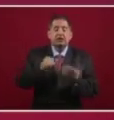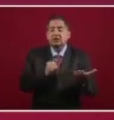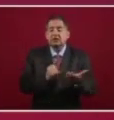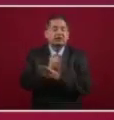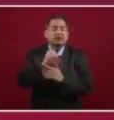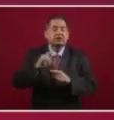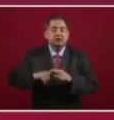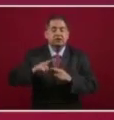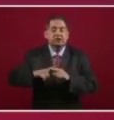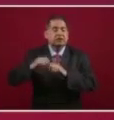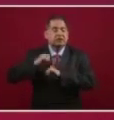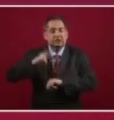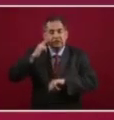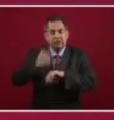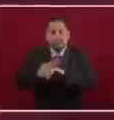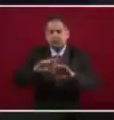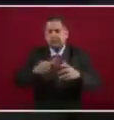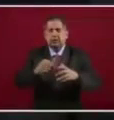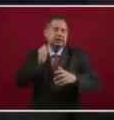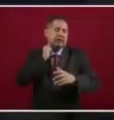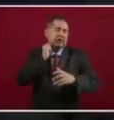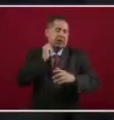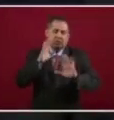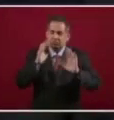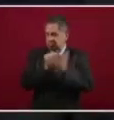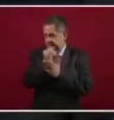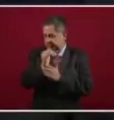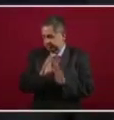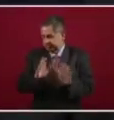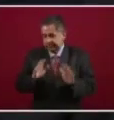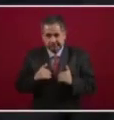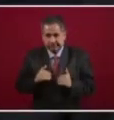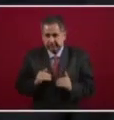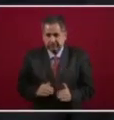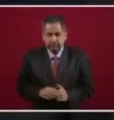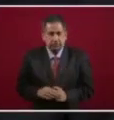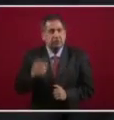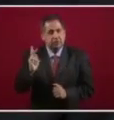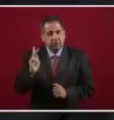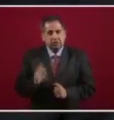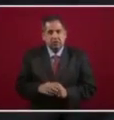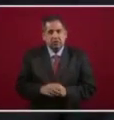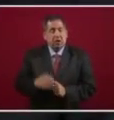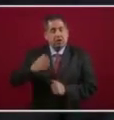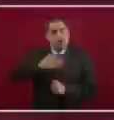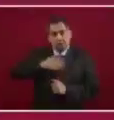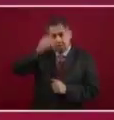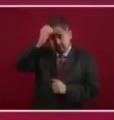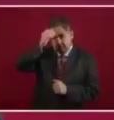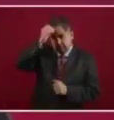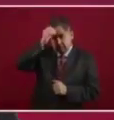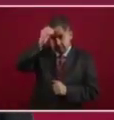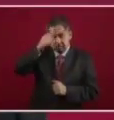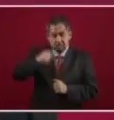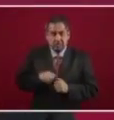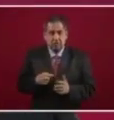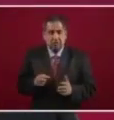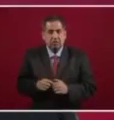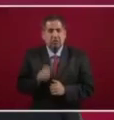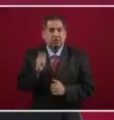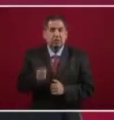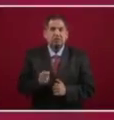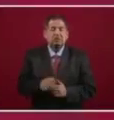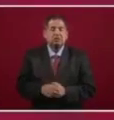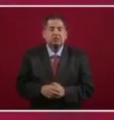tomar el Congreso, el Senado, pero mi opinión es